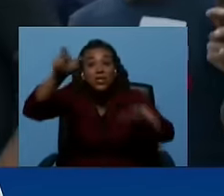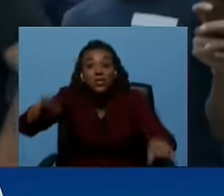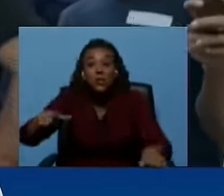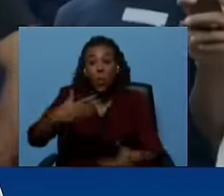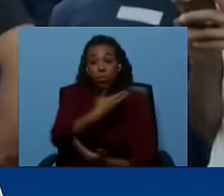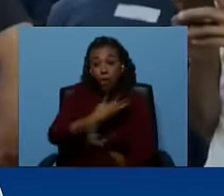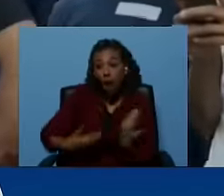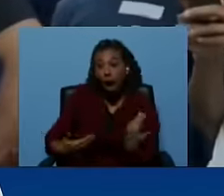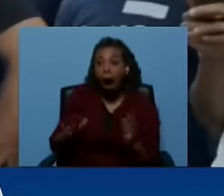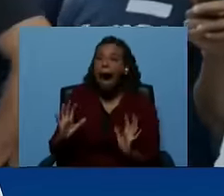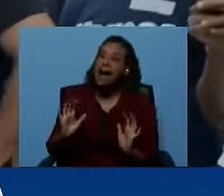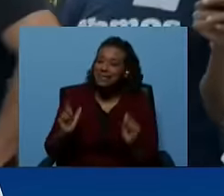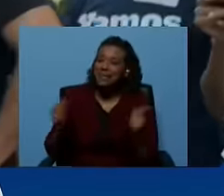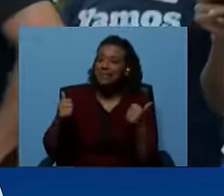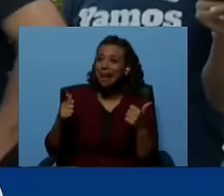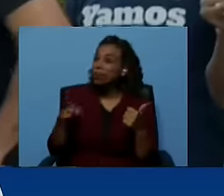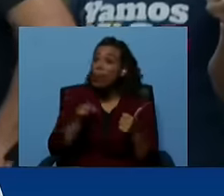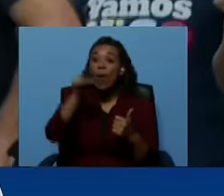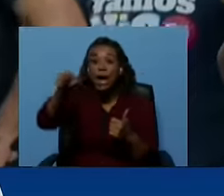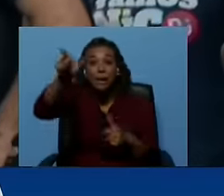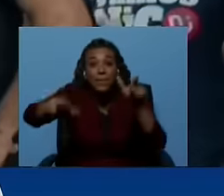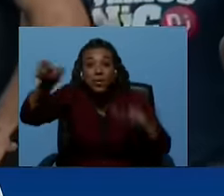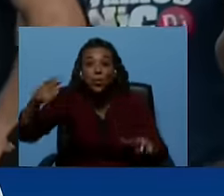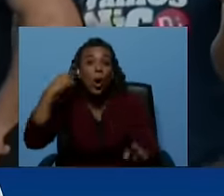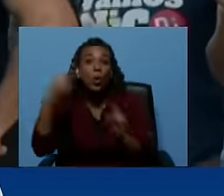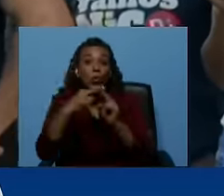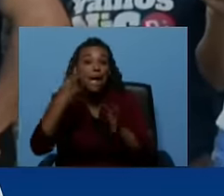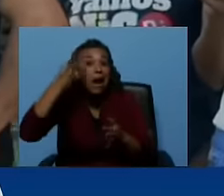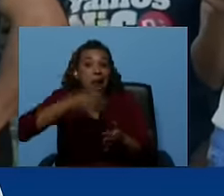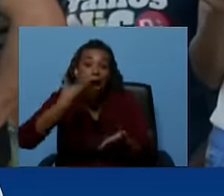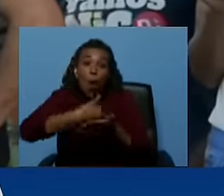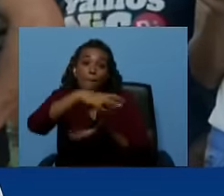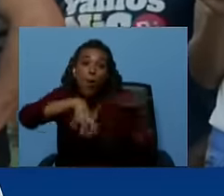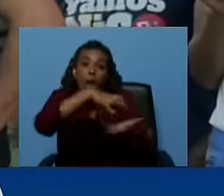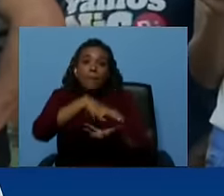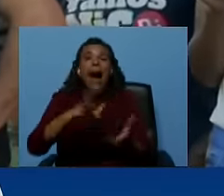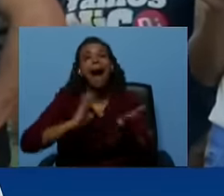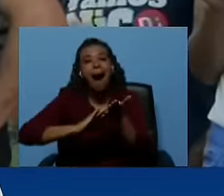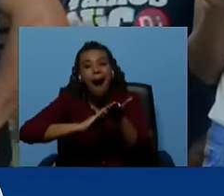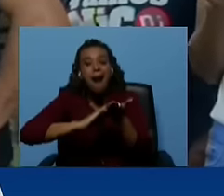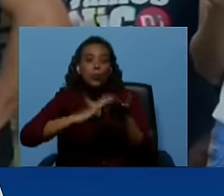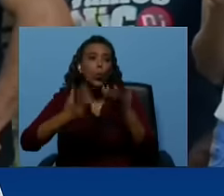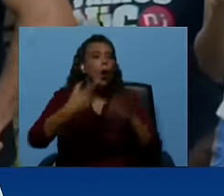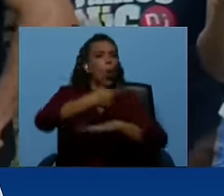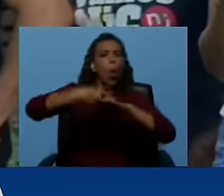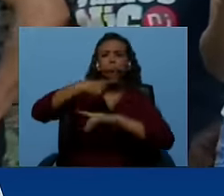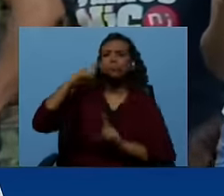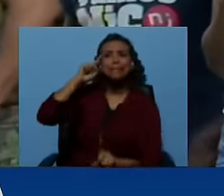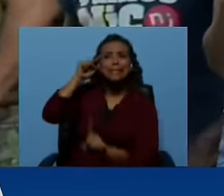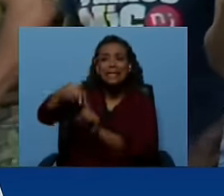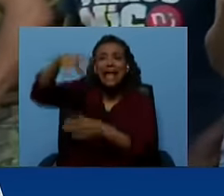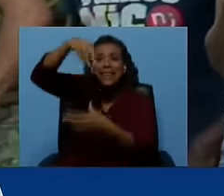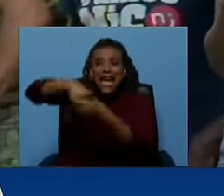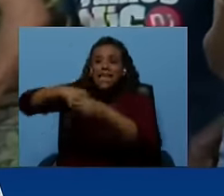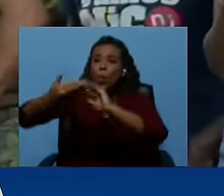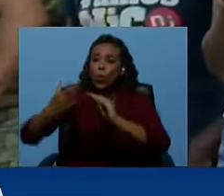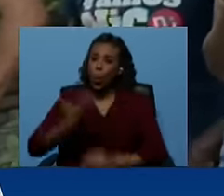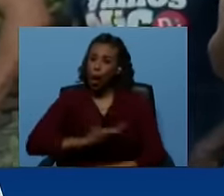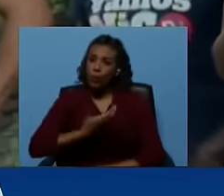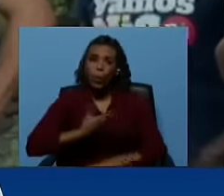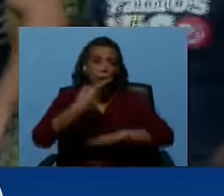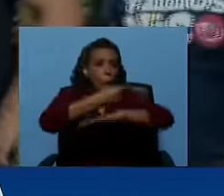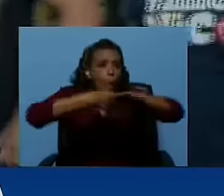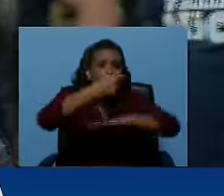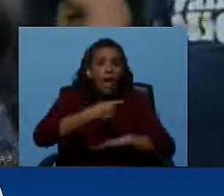poder popular estamos hablando no una gestión de gobierno con de ministros directamente no una gestión de gobierno directa de los alcaldes ni de los